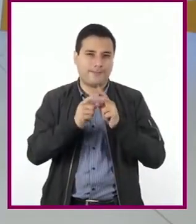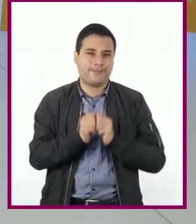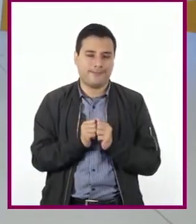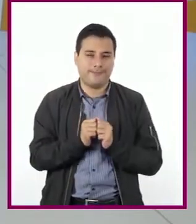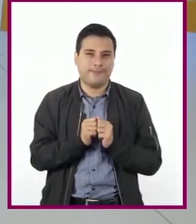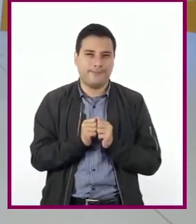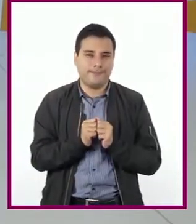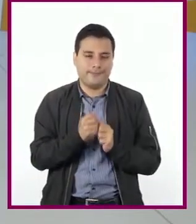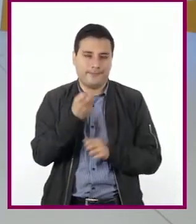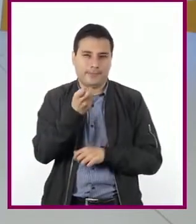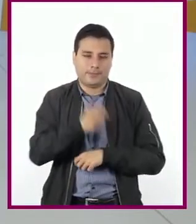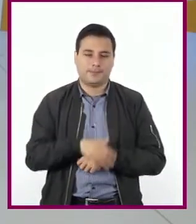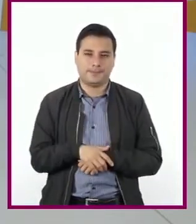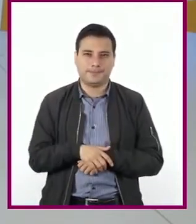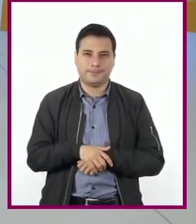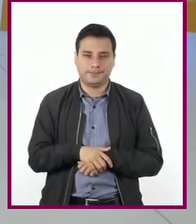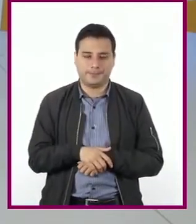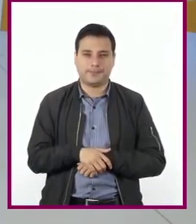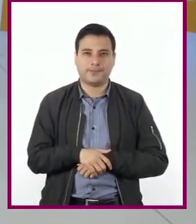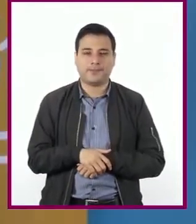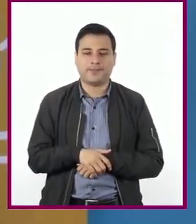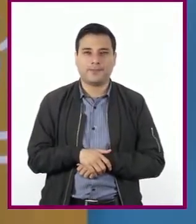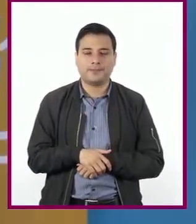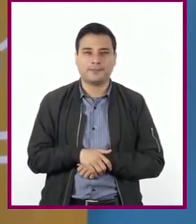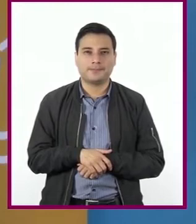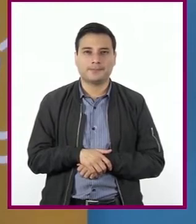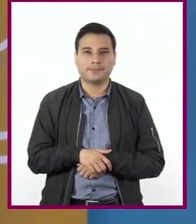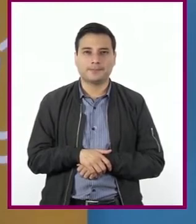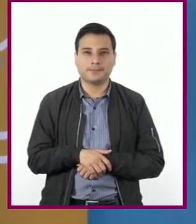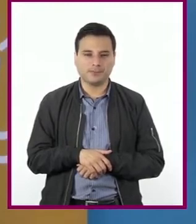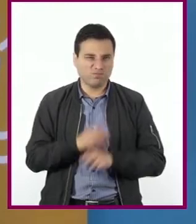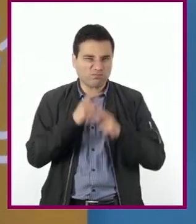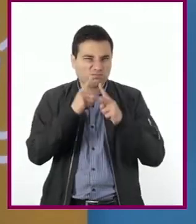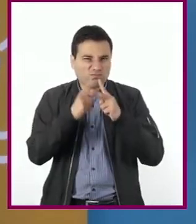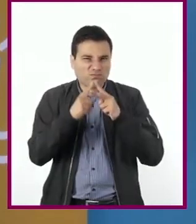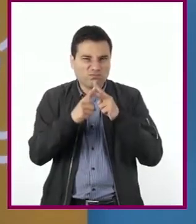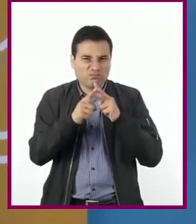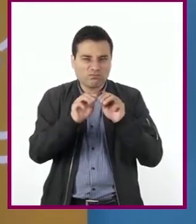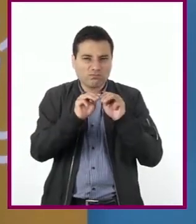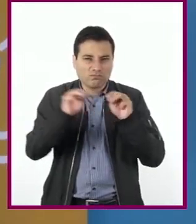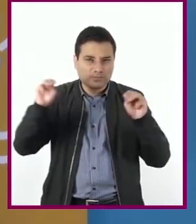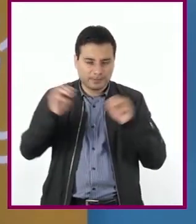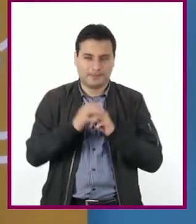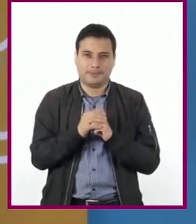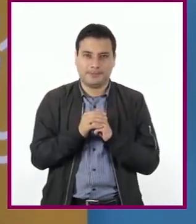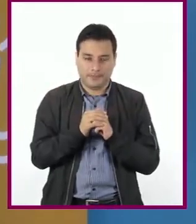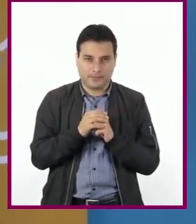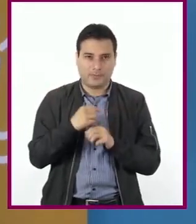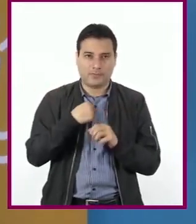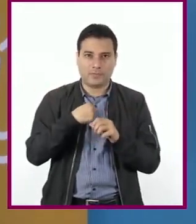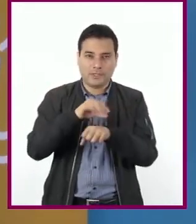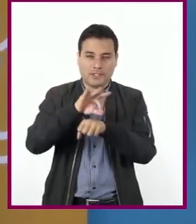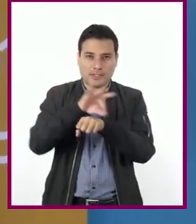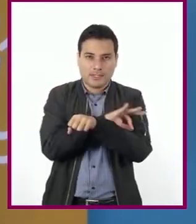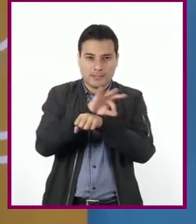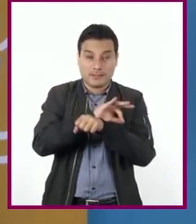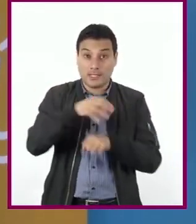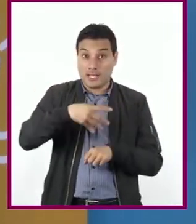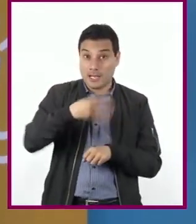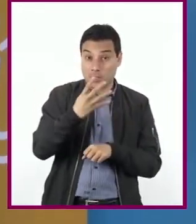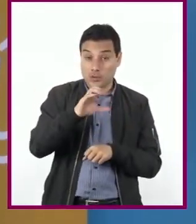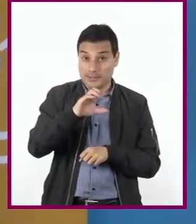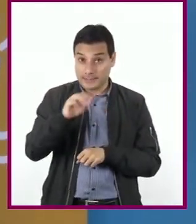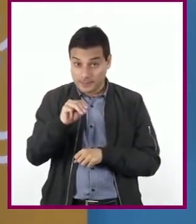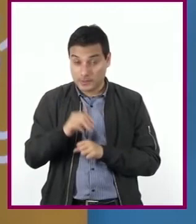se forma con las líneas paralelas imaginarias. Se mide la distancia del vector con la regla. Si son 14